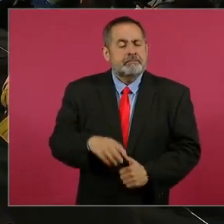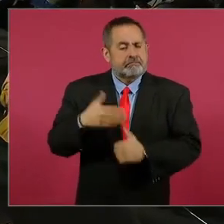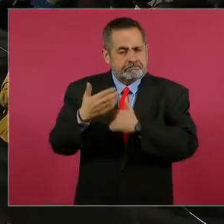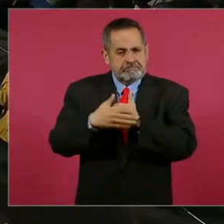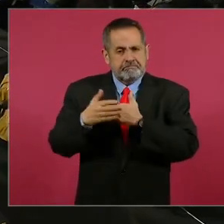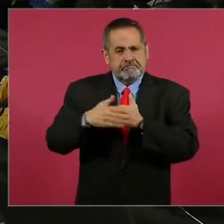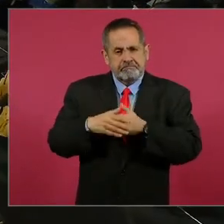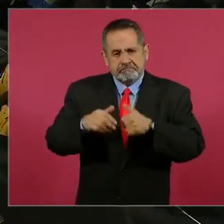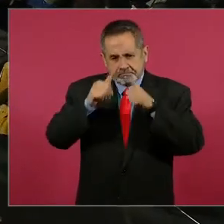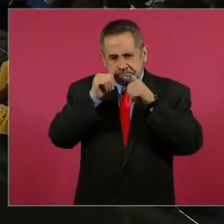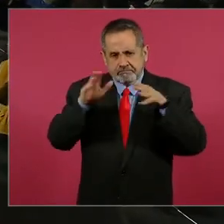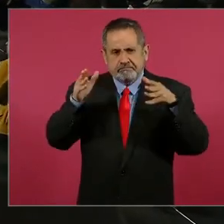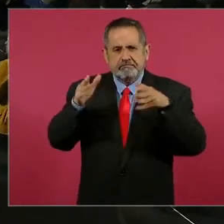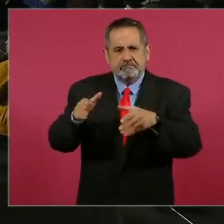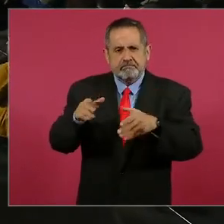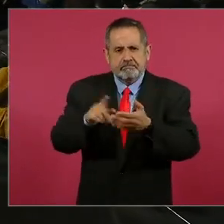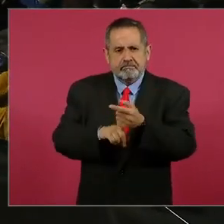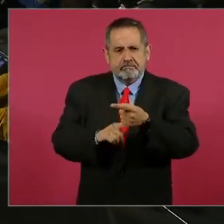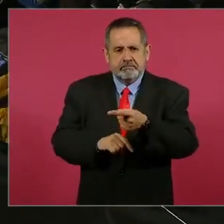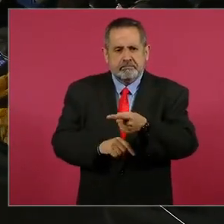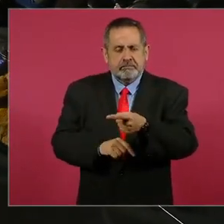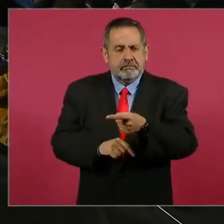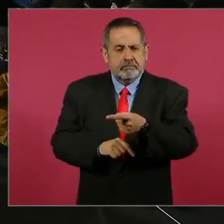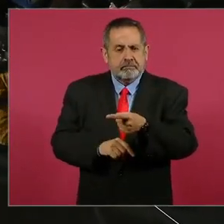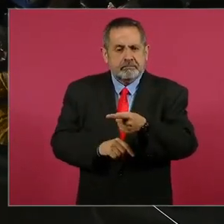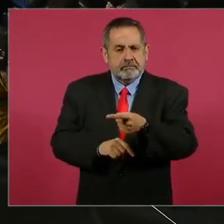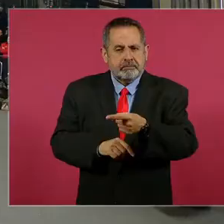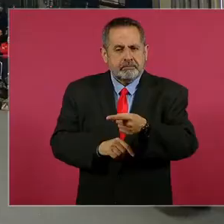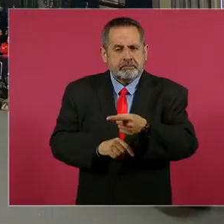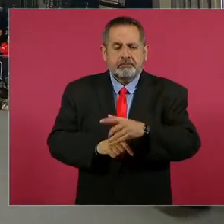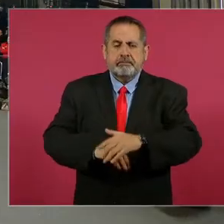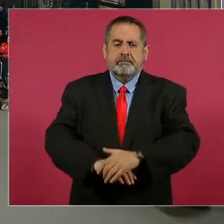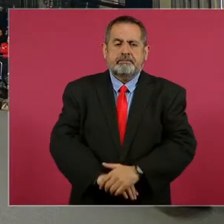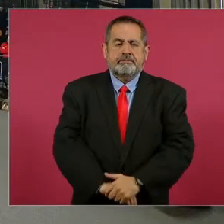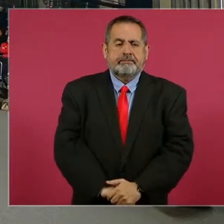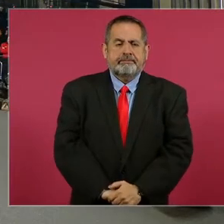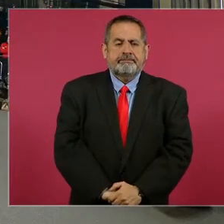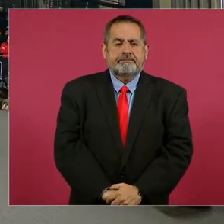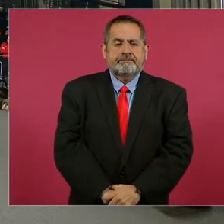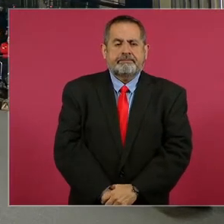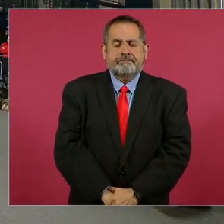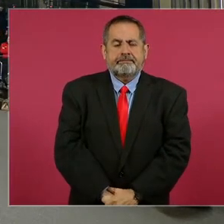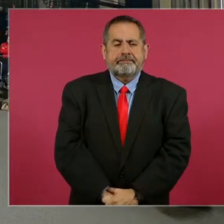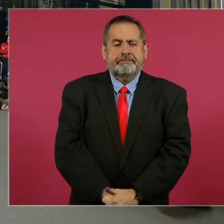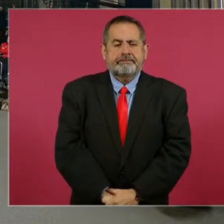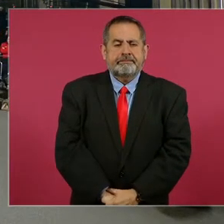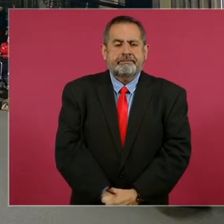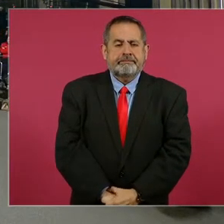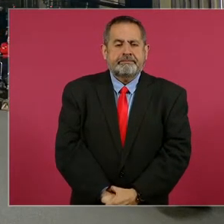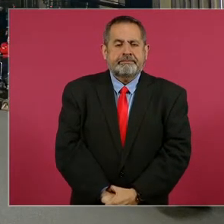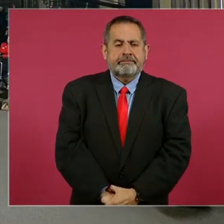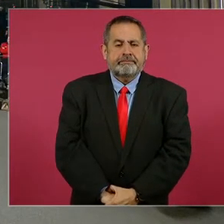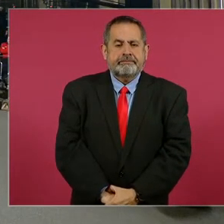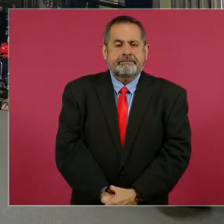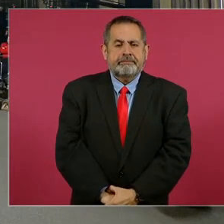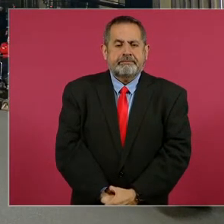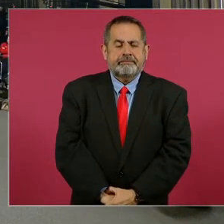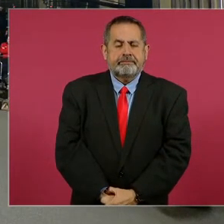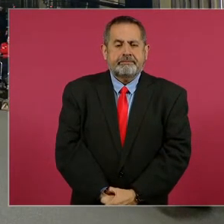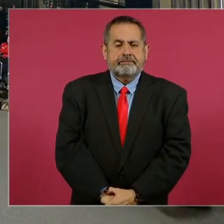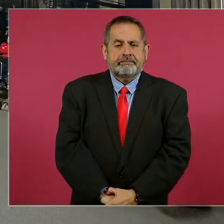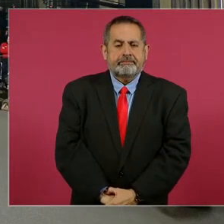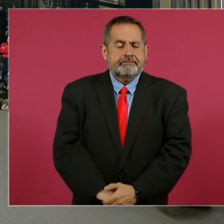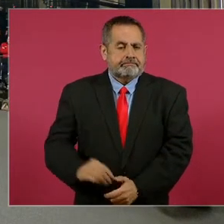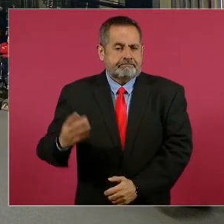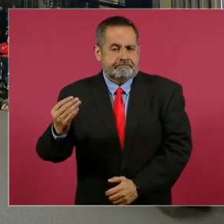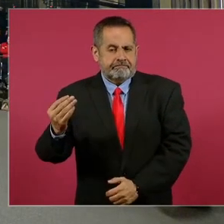Se va. ¿Usted editaría, podría editar junto con su equipo? ¿Se podría evitar que justamente esos